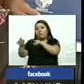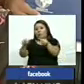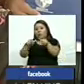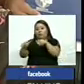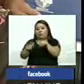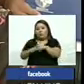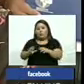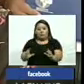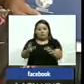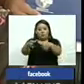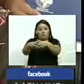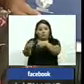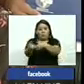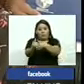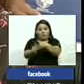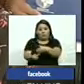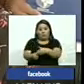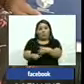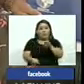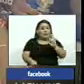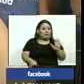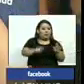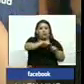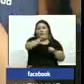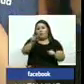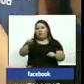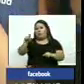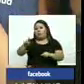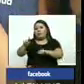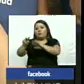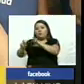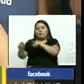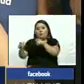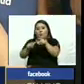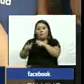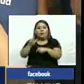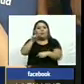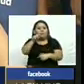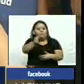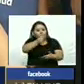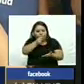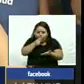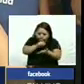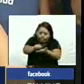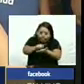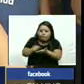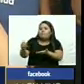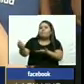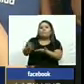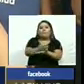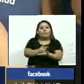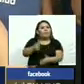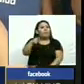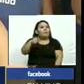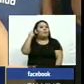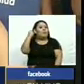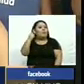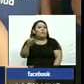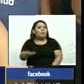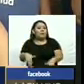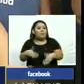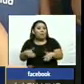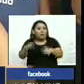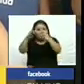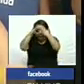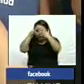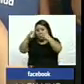de 5 a 17 años. Esta información es de vital importancia para poder mejorar la toma de